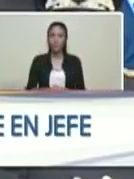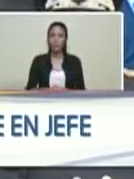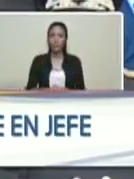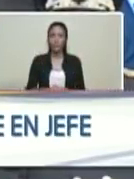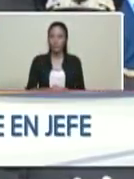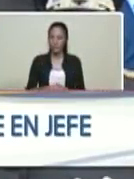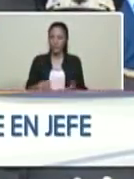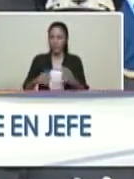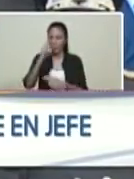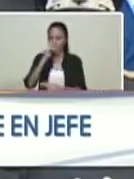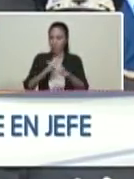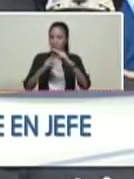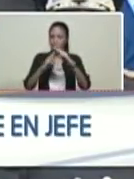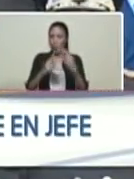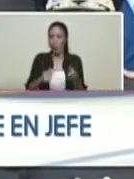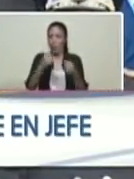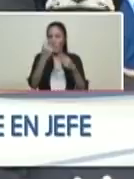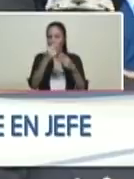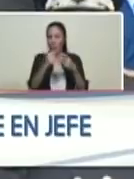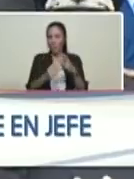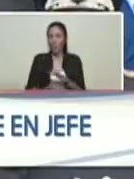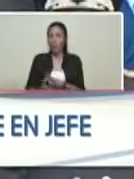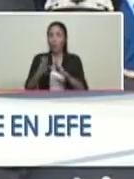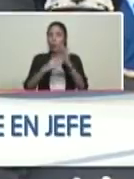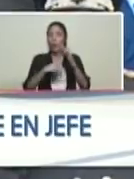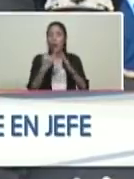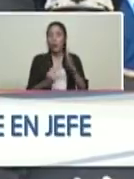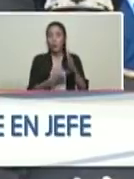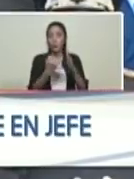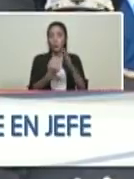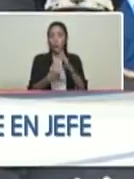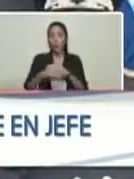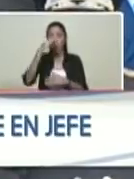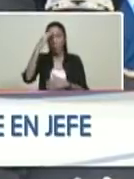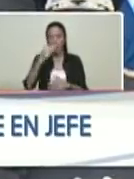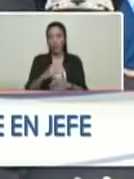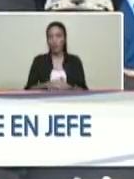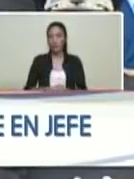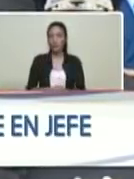honorable buena de la institución militar venezolana